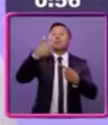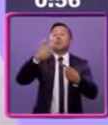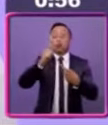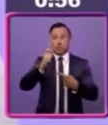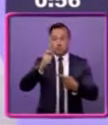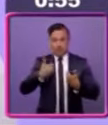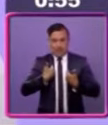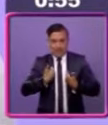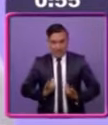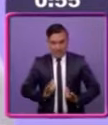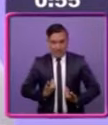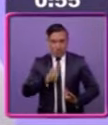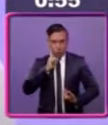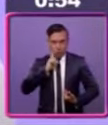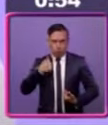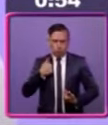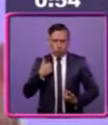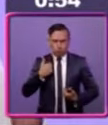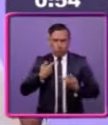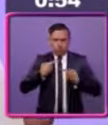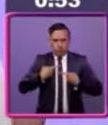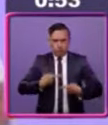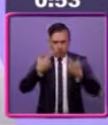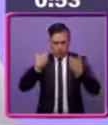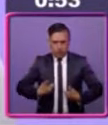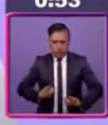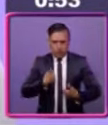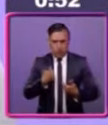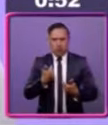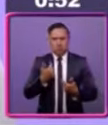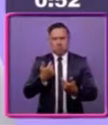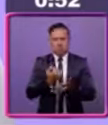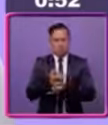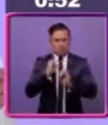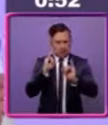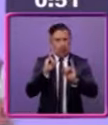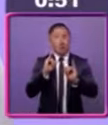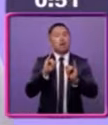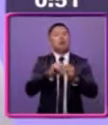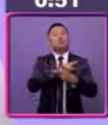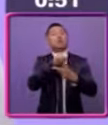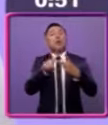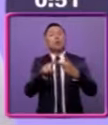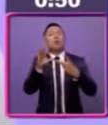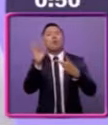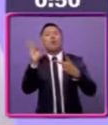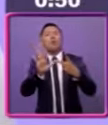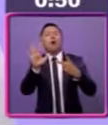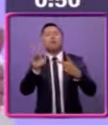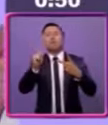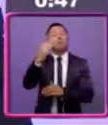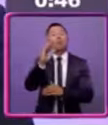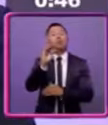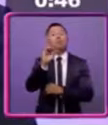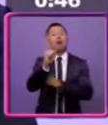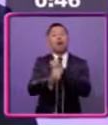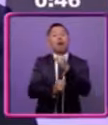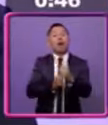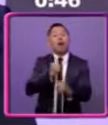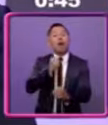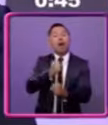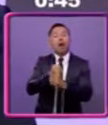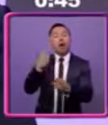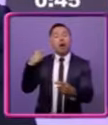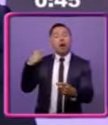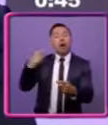si comentaba con los compañeros que lo estaba viendo el pp que si nos echáramos 6 años o 12 para atrás y le